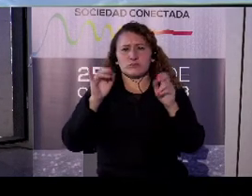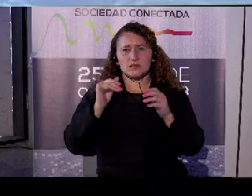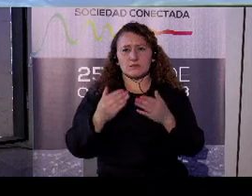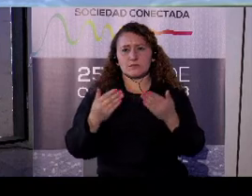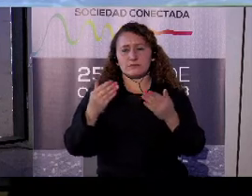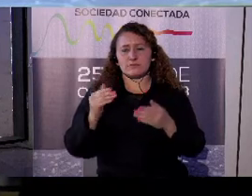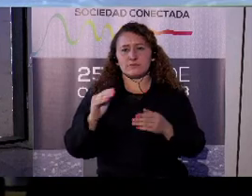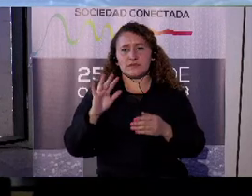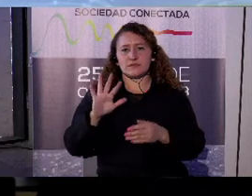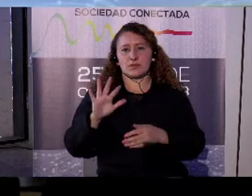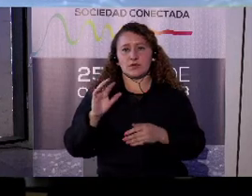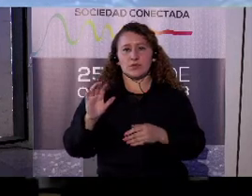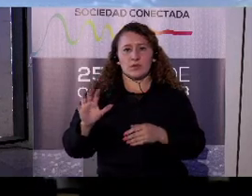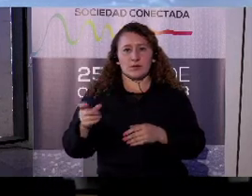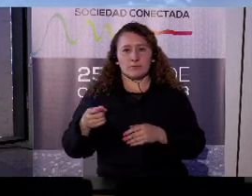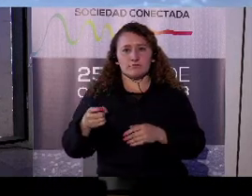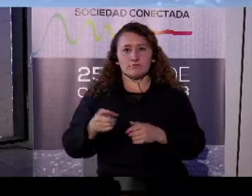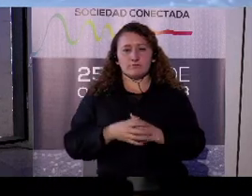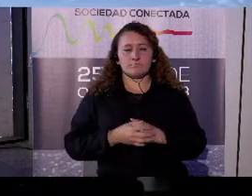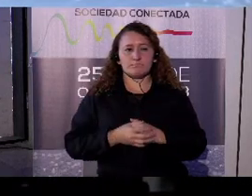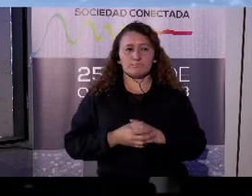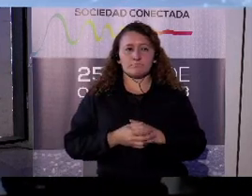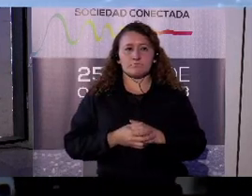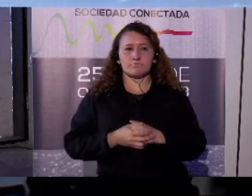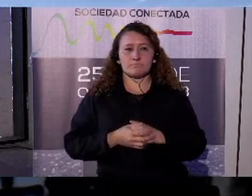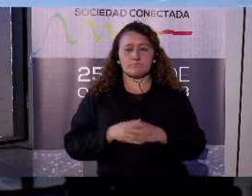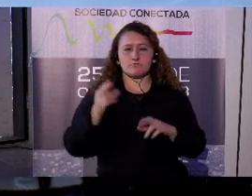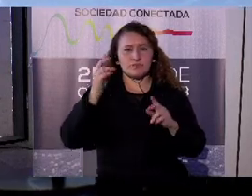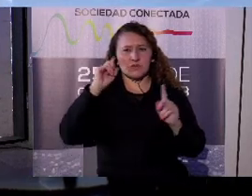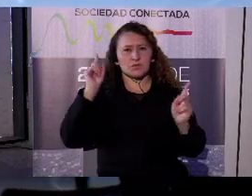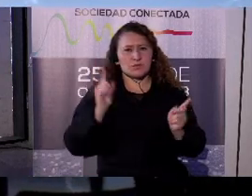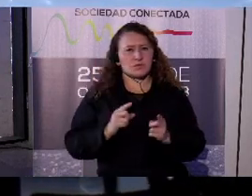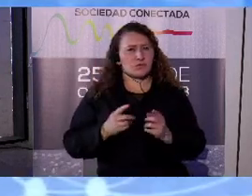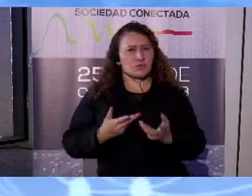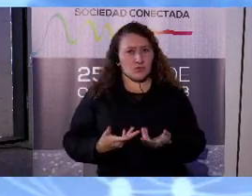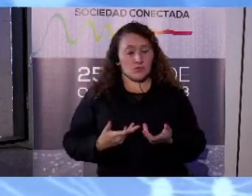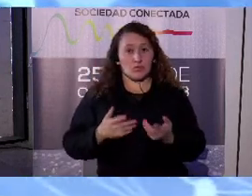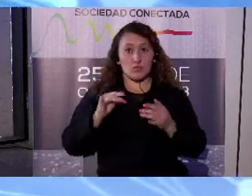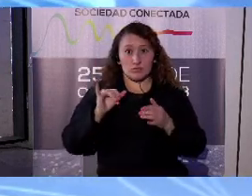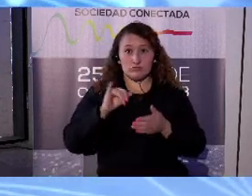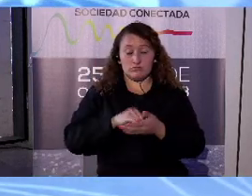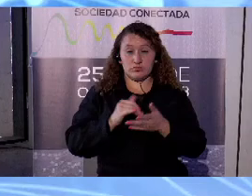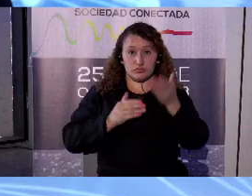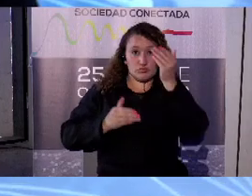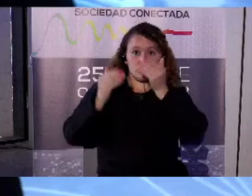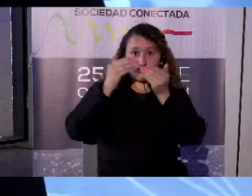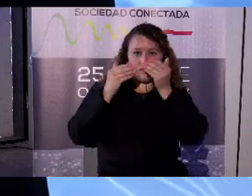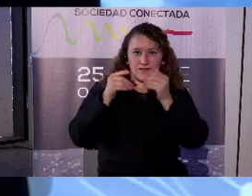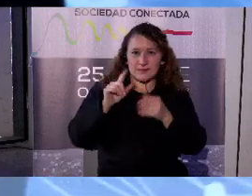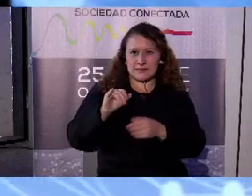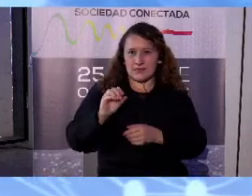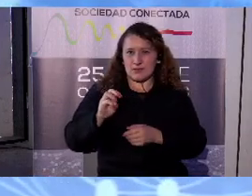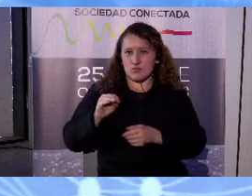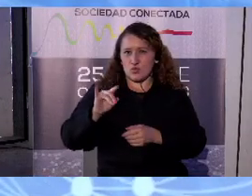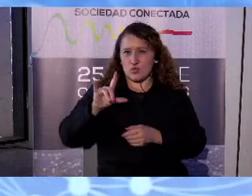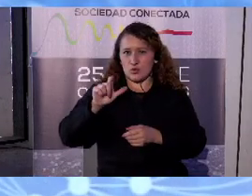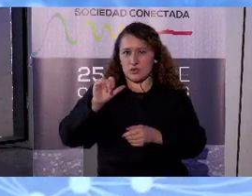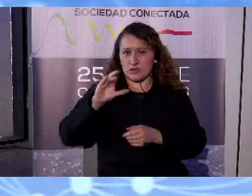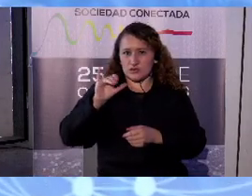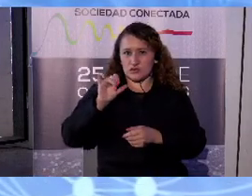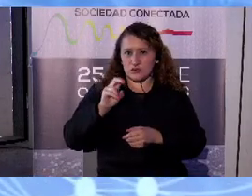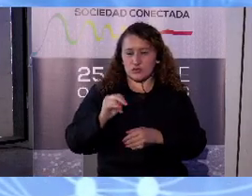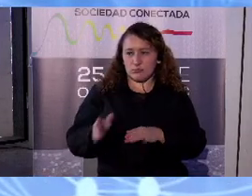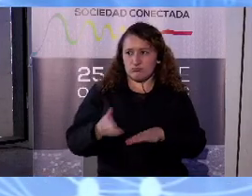5g como conclusión cuando se trabaja con simulación y estas herramientas de simulaciones tenemos que ser Muy